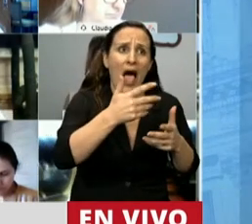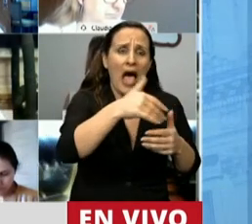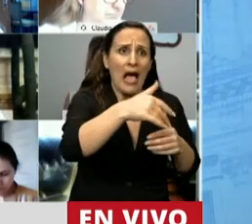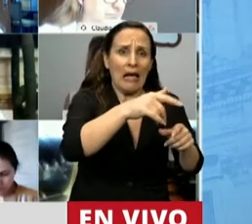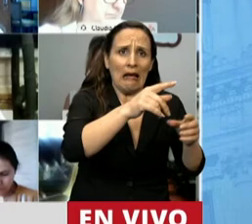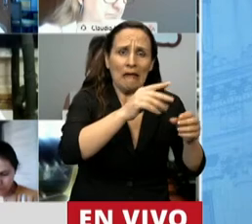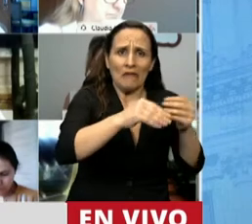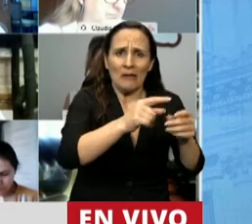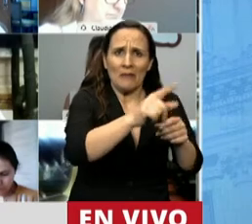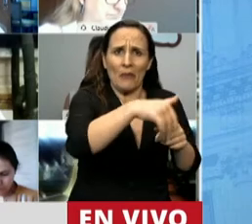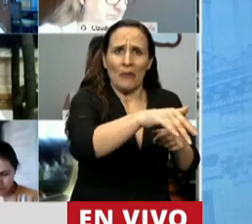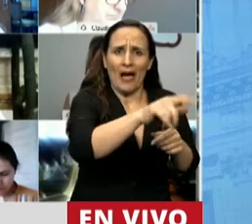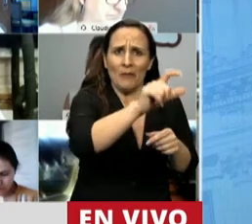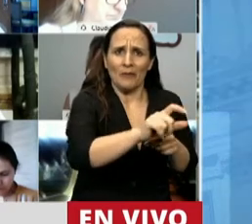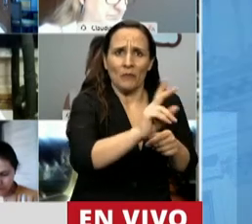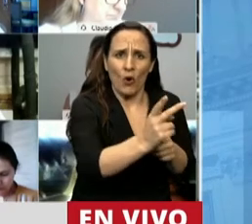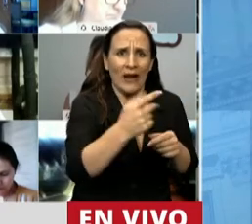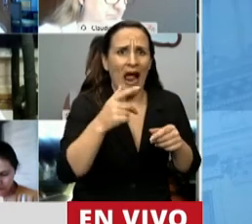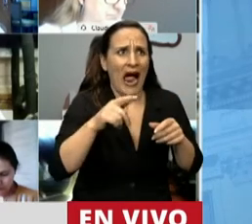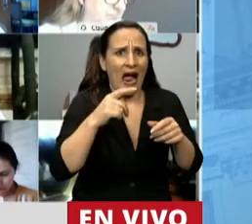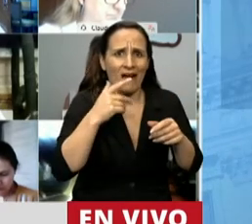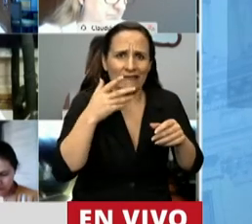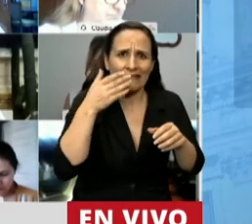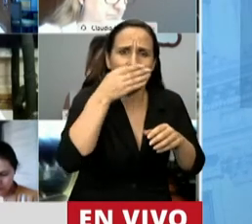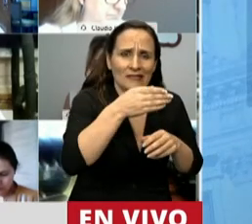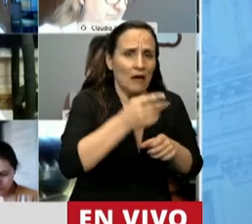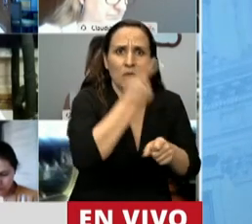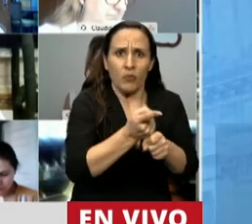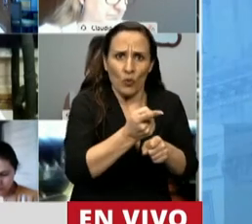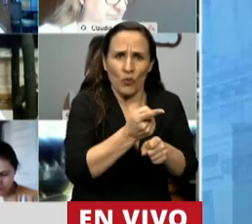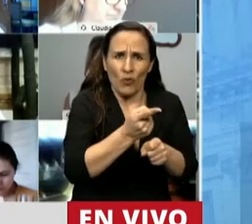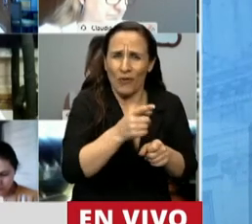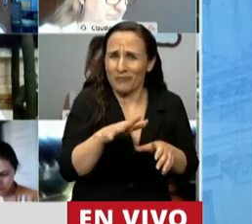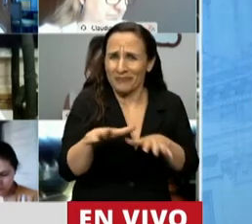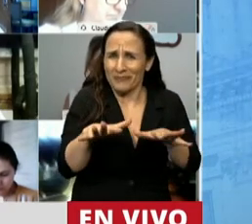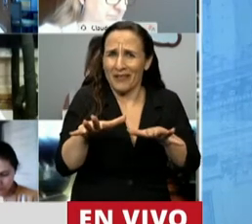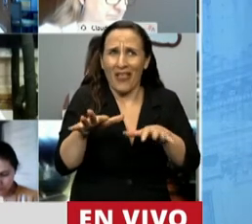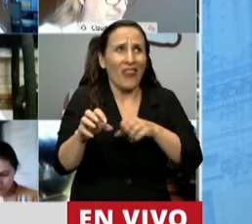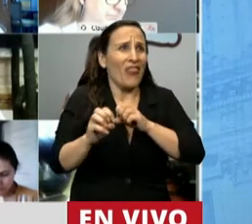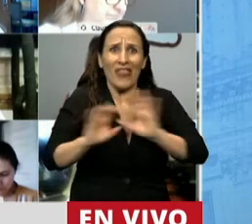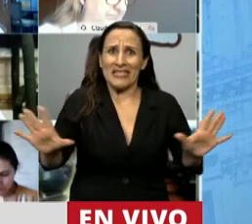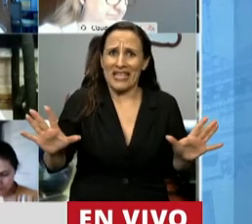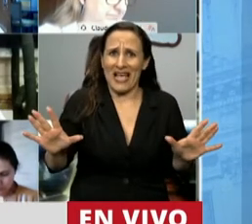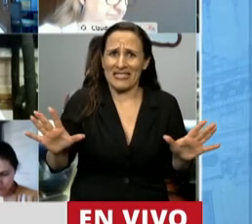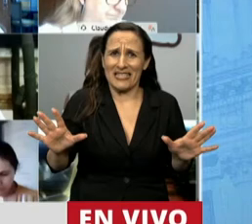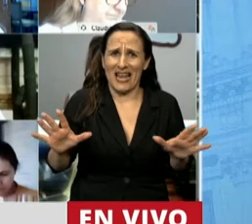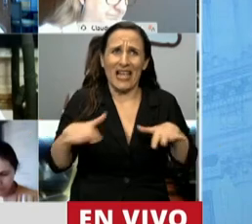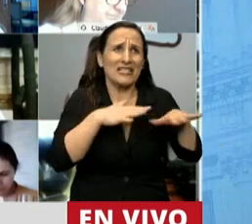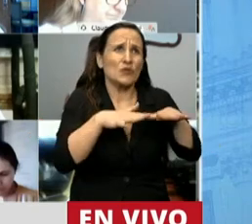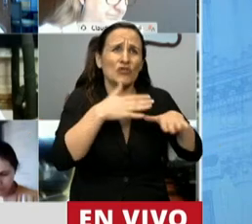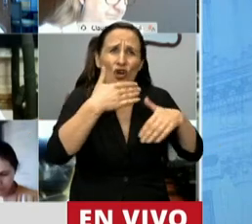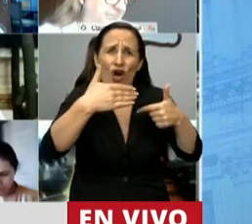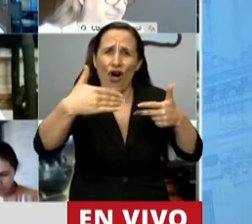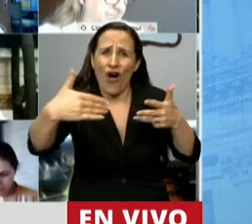muriendo un verdadero desastre un verdadero compendio de lo que no debe hacerse en